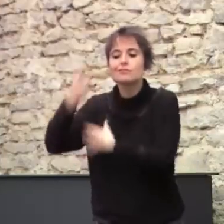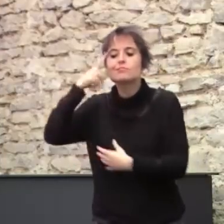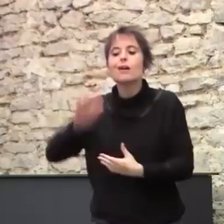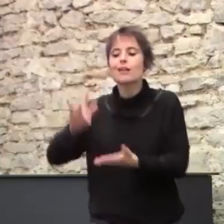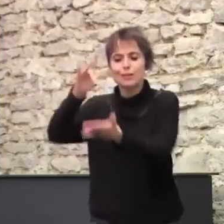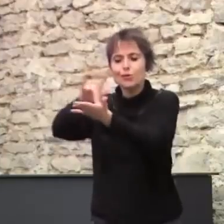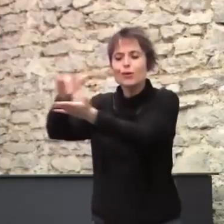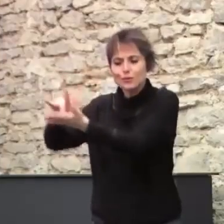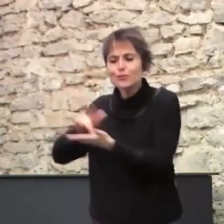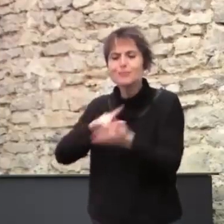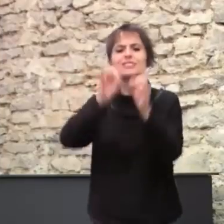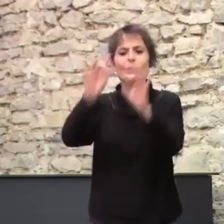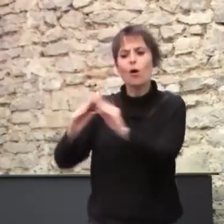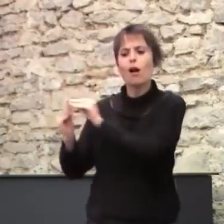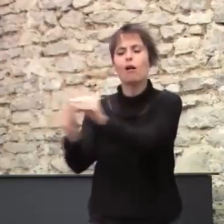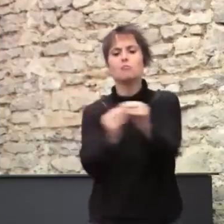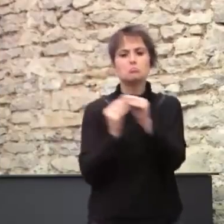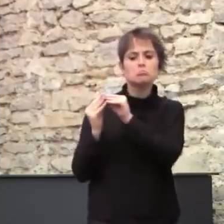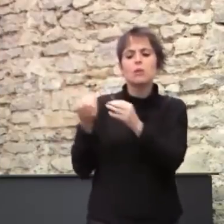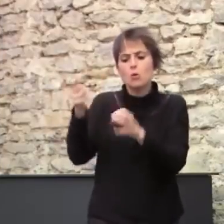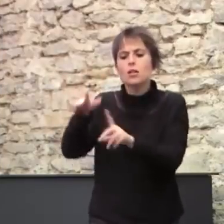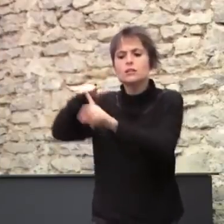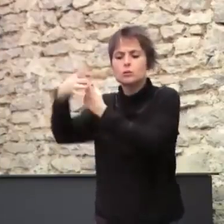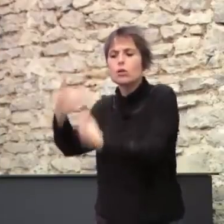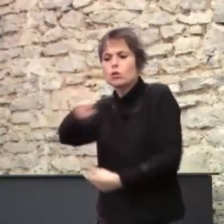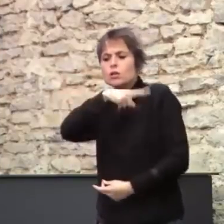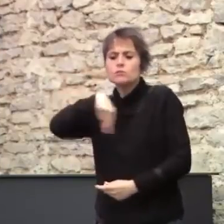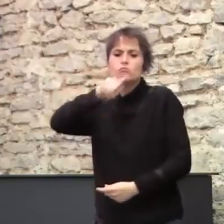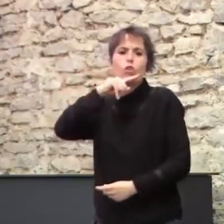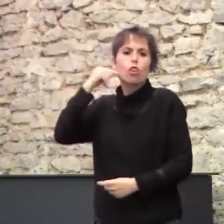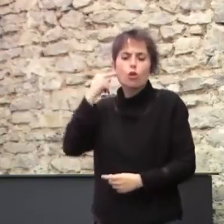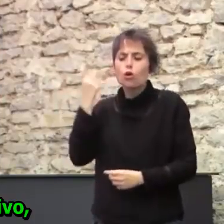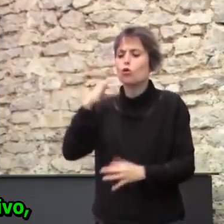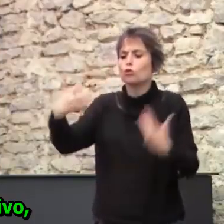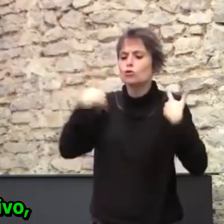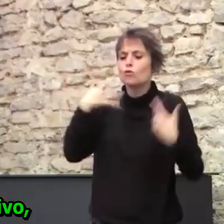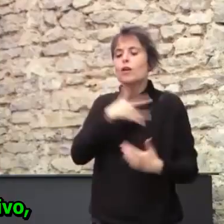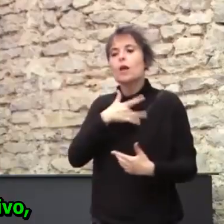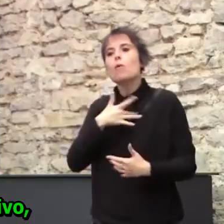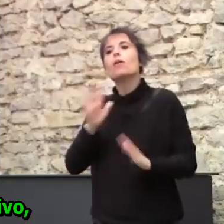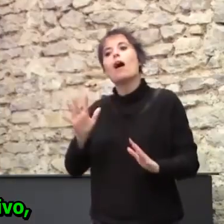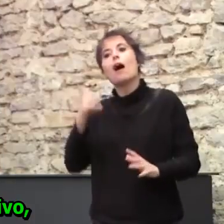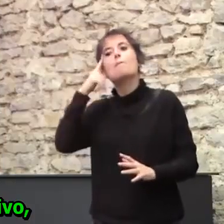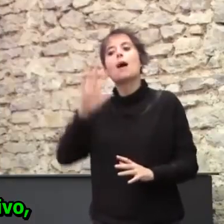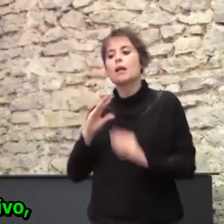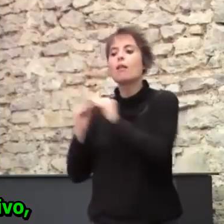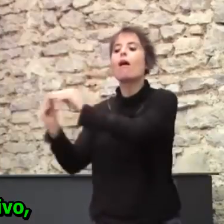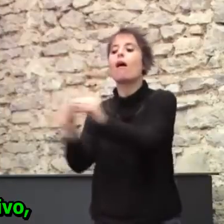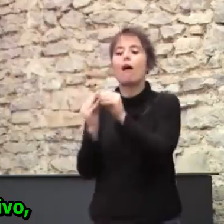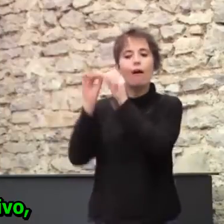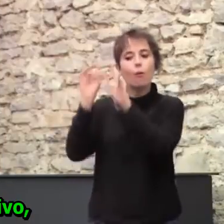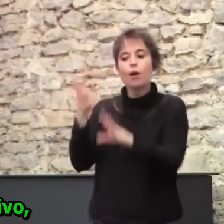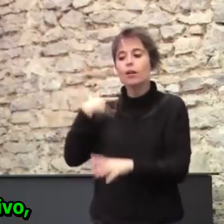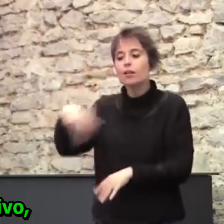hemos vivido, ¿no?, situaciones dolorosas o terribles o hemos sufrido por amor, pues como que se hace mucho más llevadero